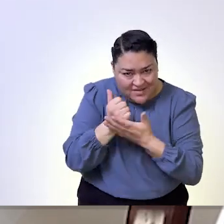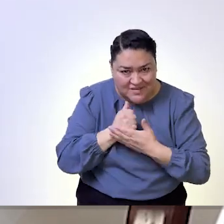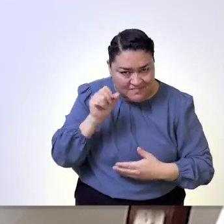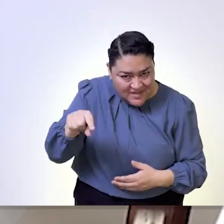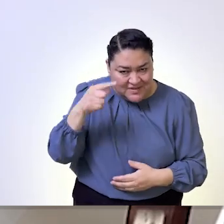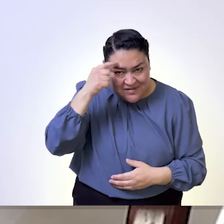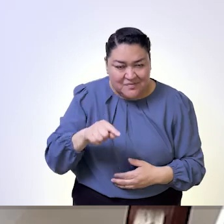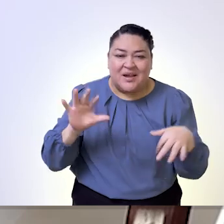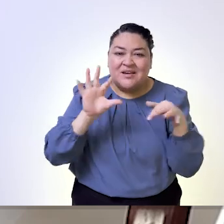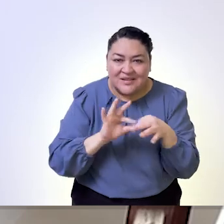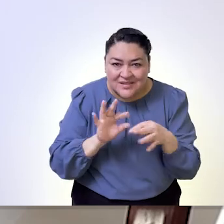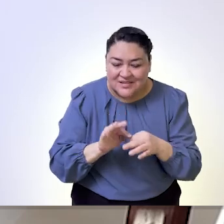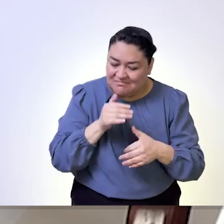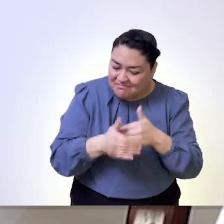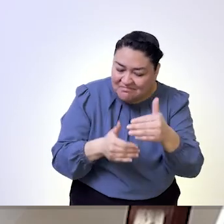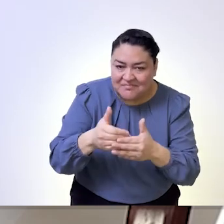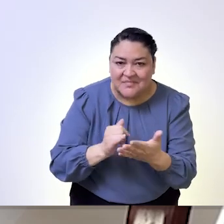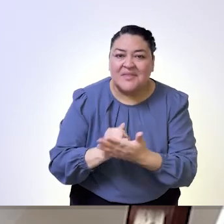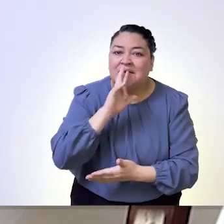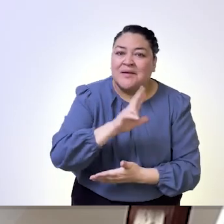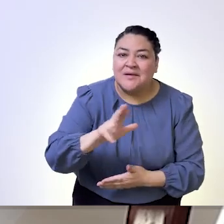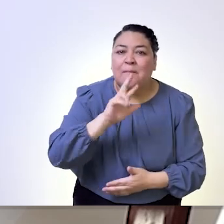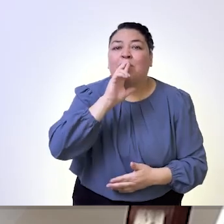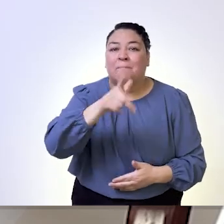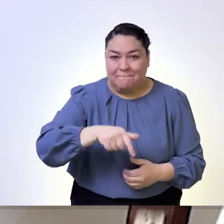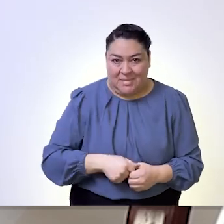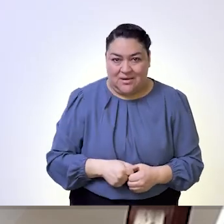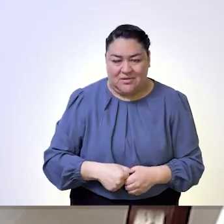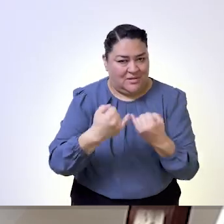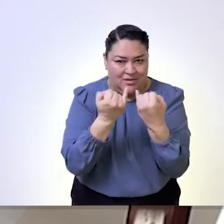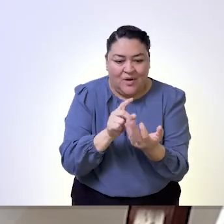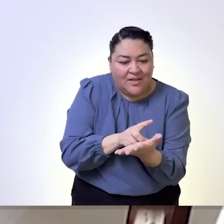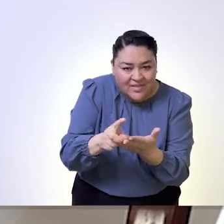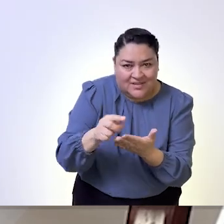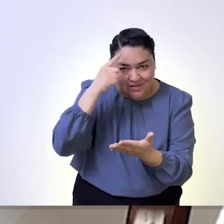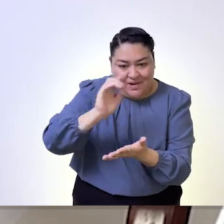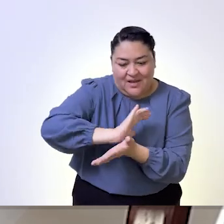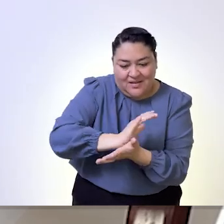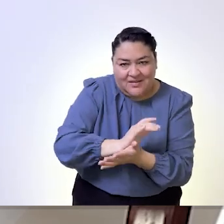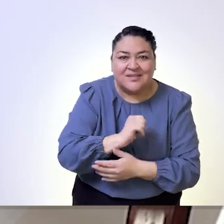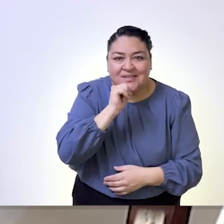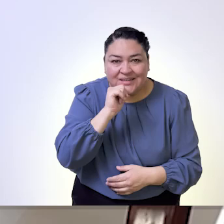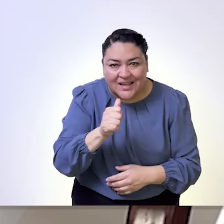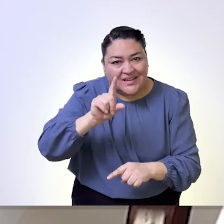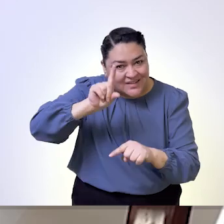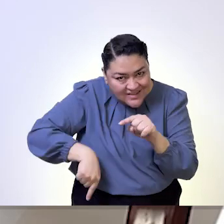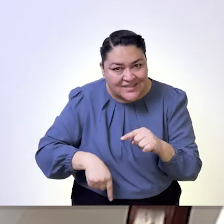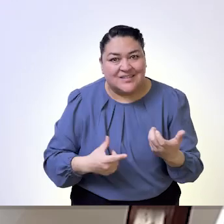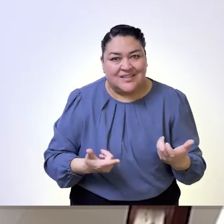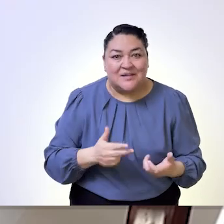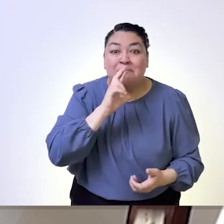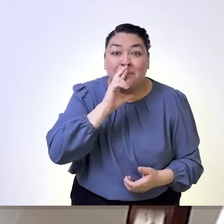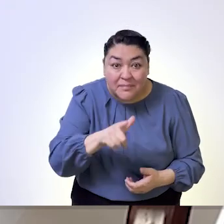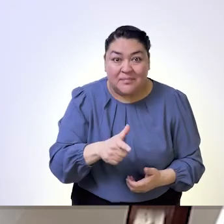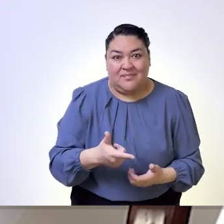en el área de quejas para poder fundamentar las resoluciones, y que es un derecho antidiscriminatorio que en realidad